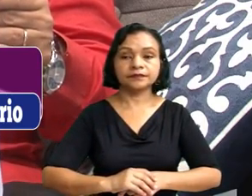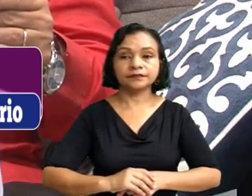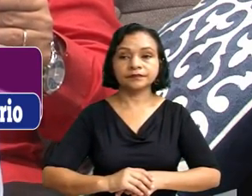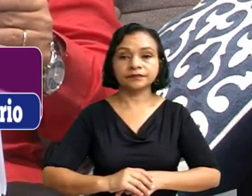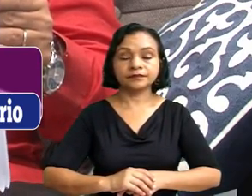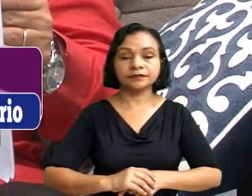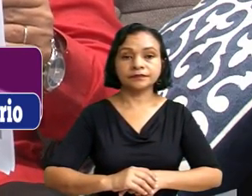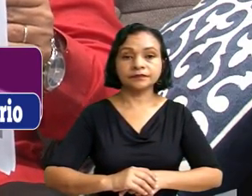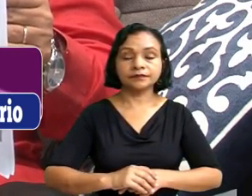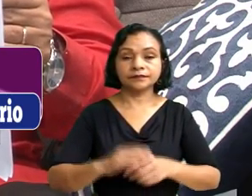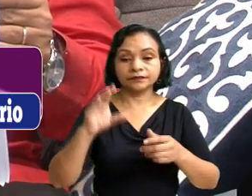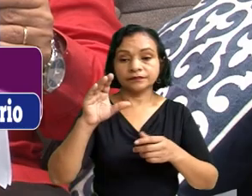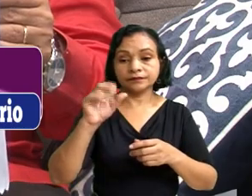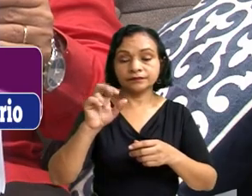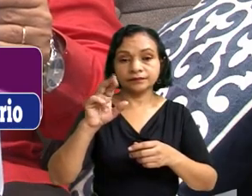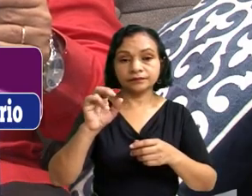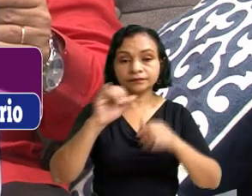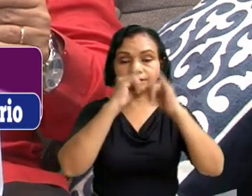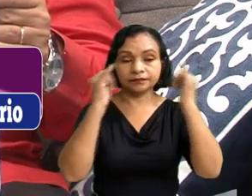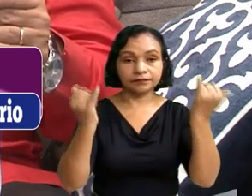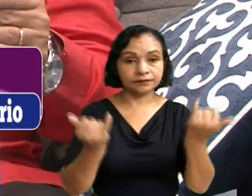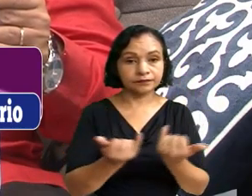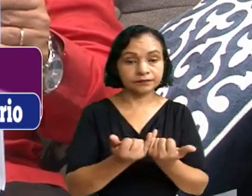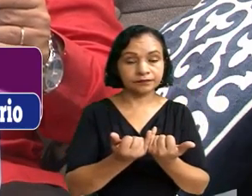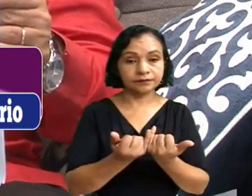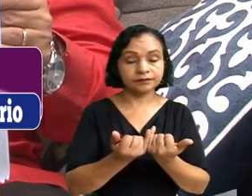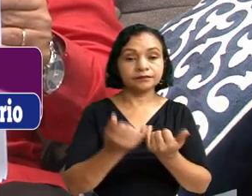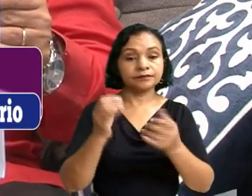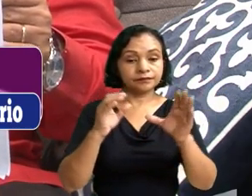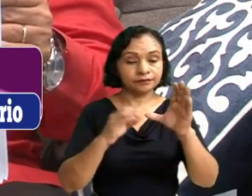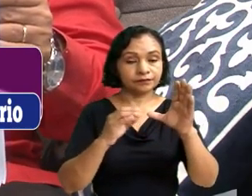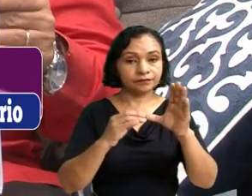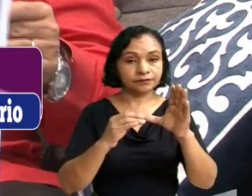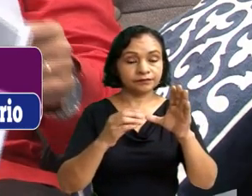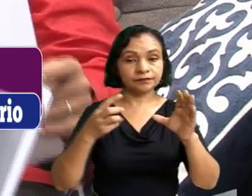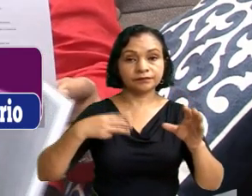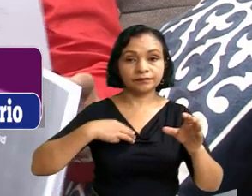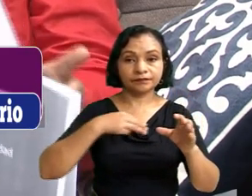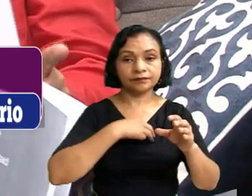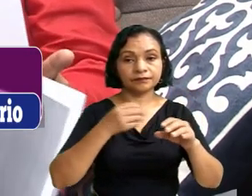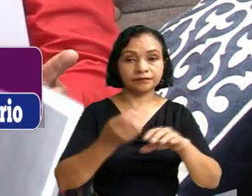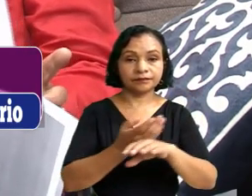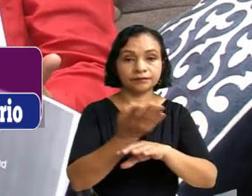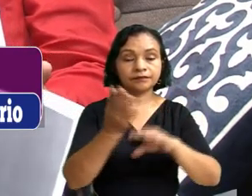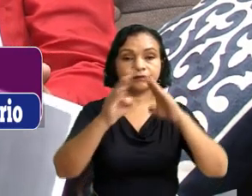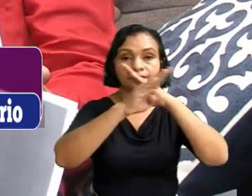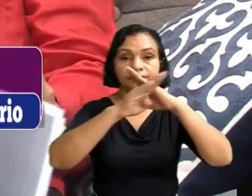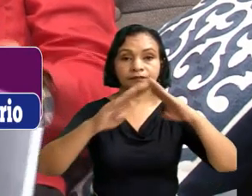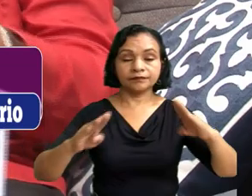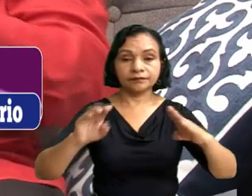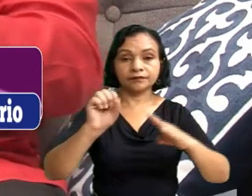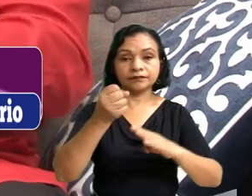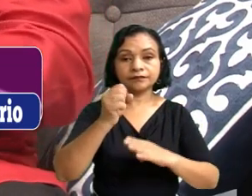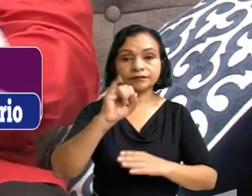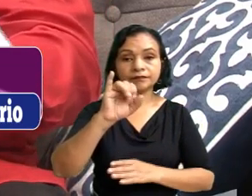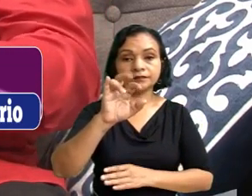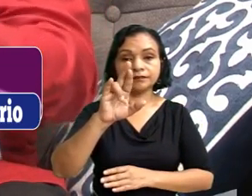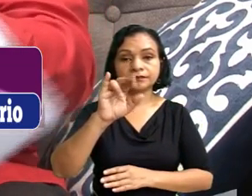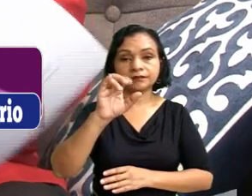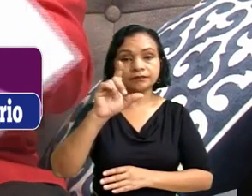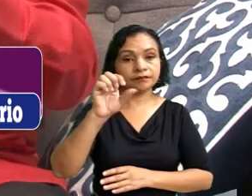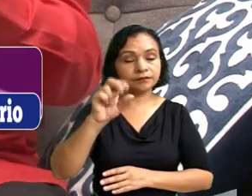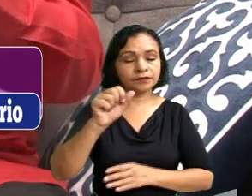en canadá en international del velo pena de valencia el sida y miembro del consejo nacional de paz de blanca sin